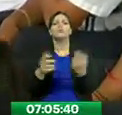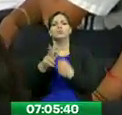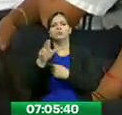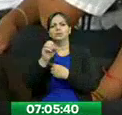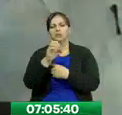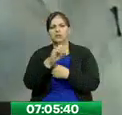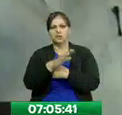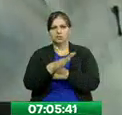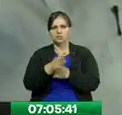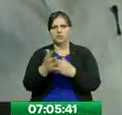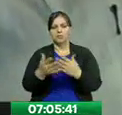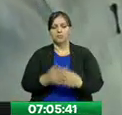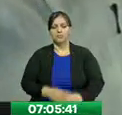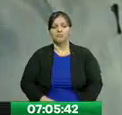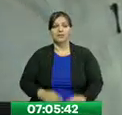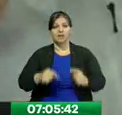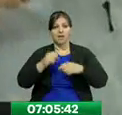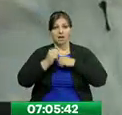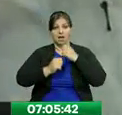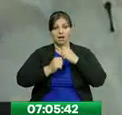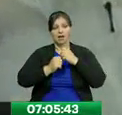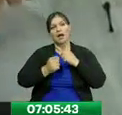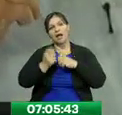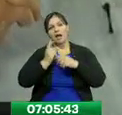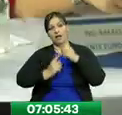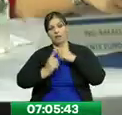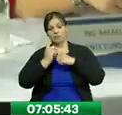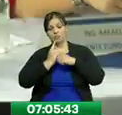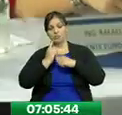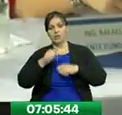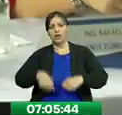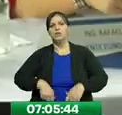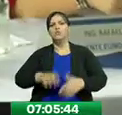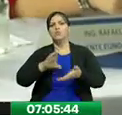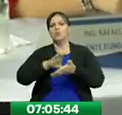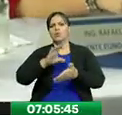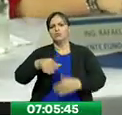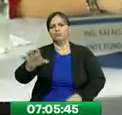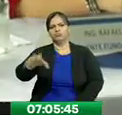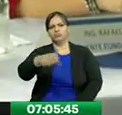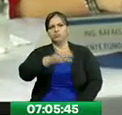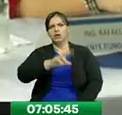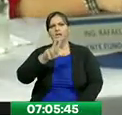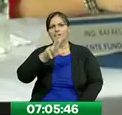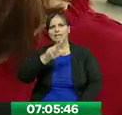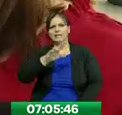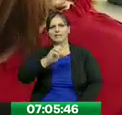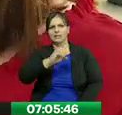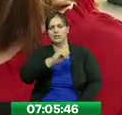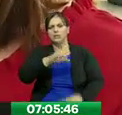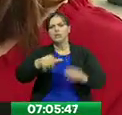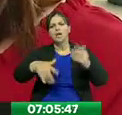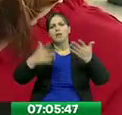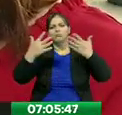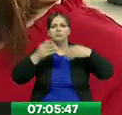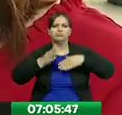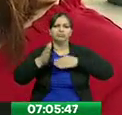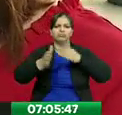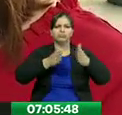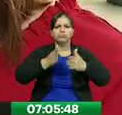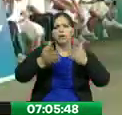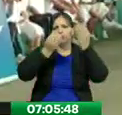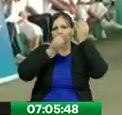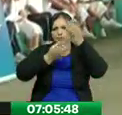este 2019 serán 50. En el evento participó el Ministerio de Educación. Siempre felices de colaborar con